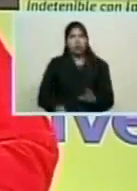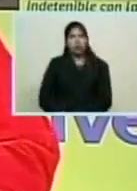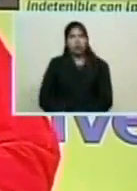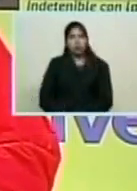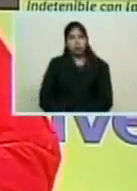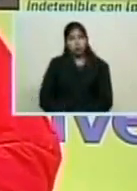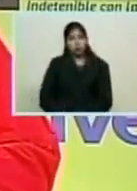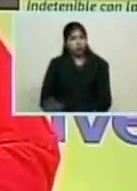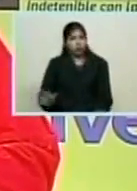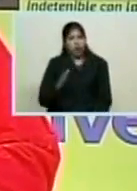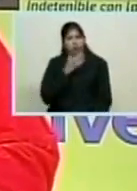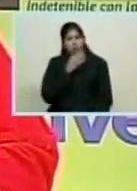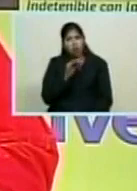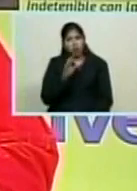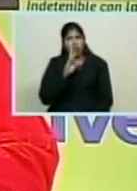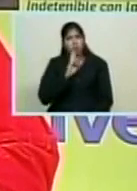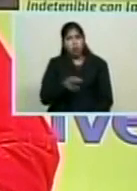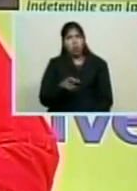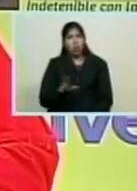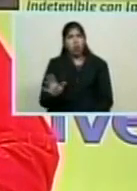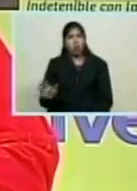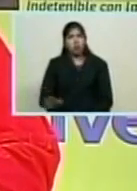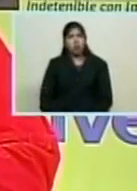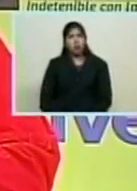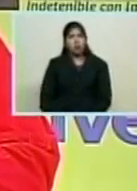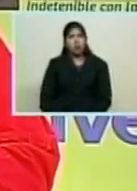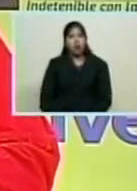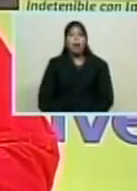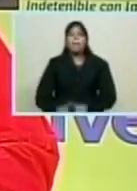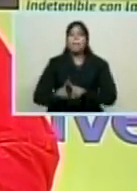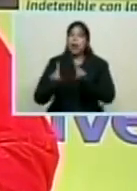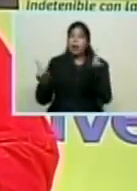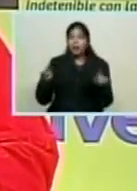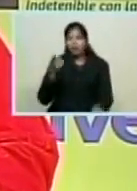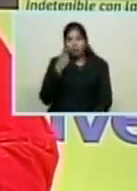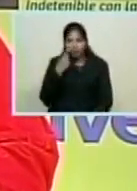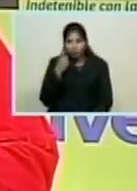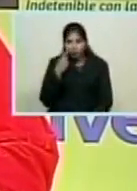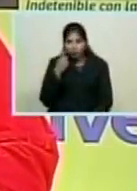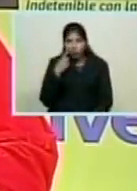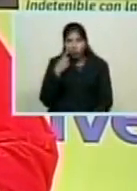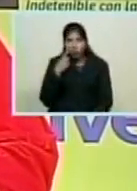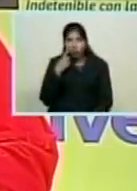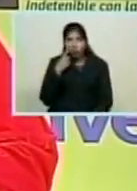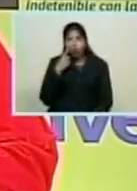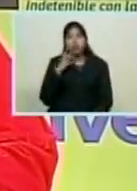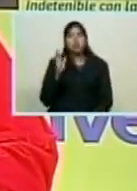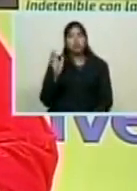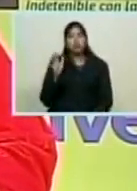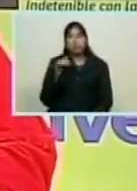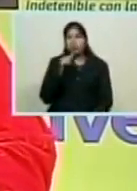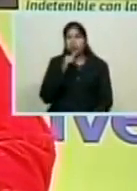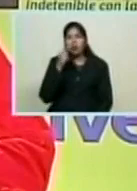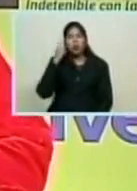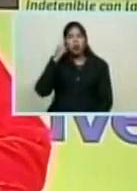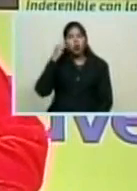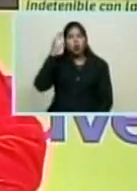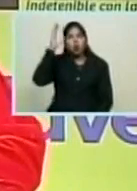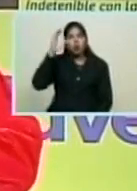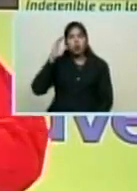Es muy fácil responder, pero miren, los que pueden generar esta